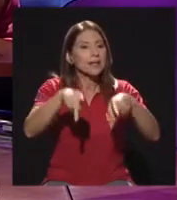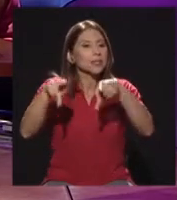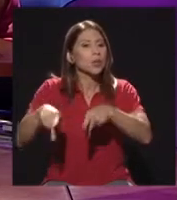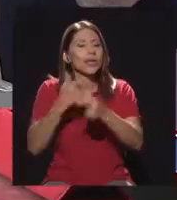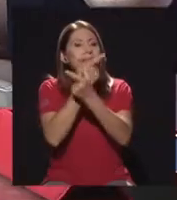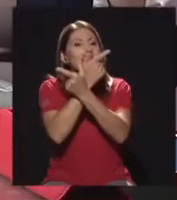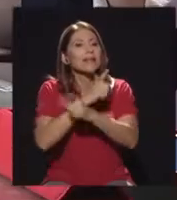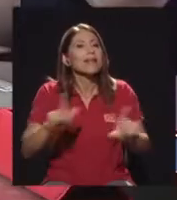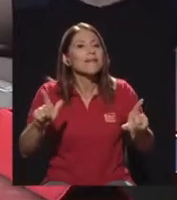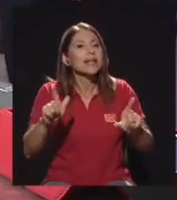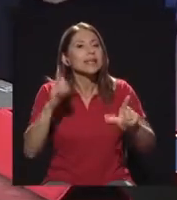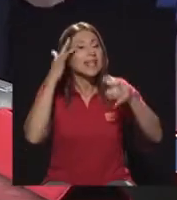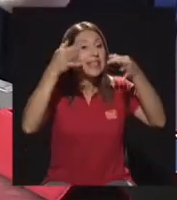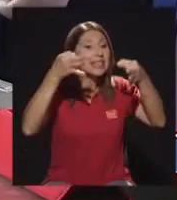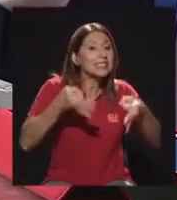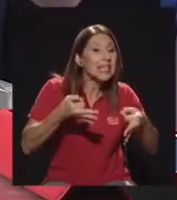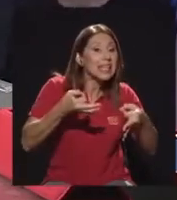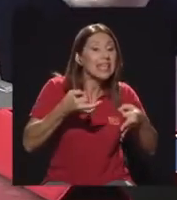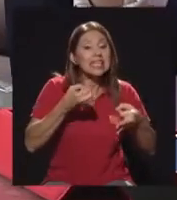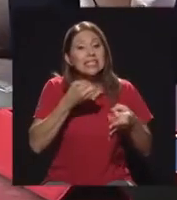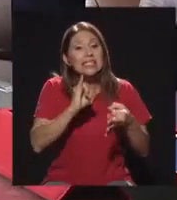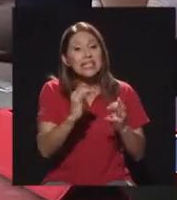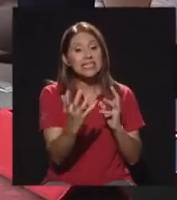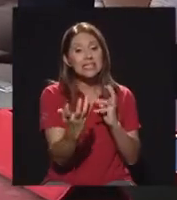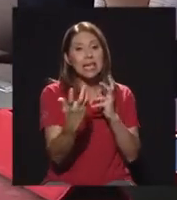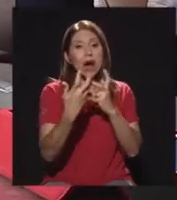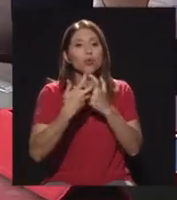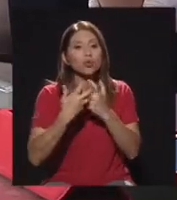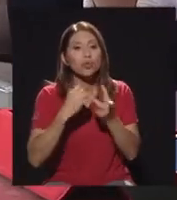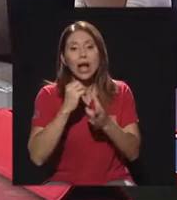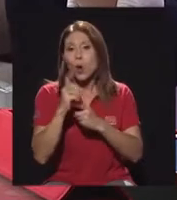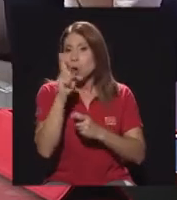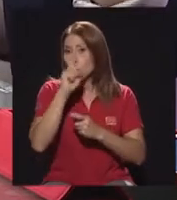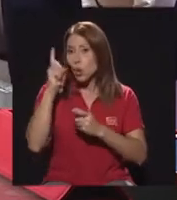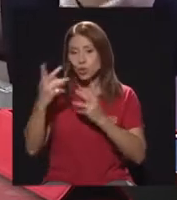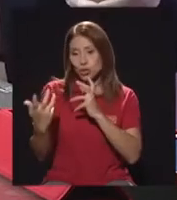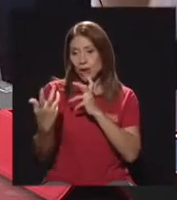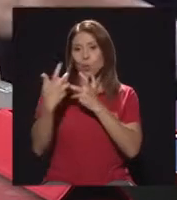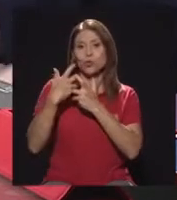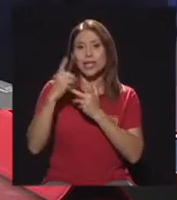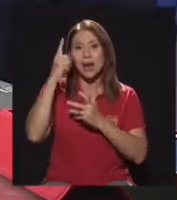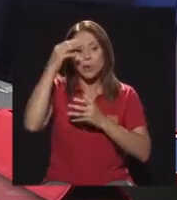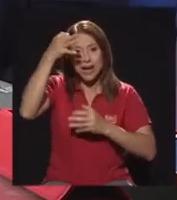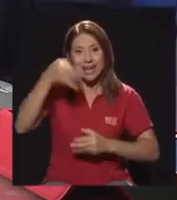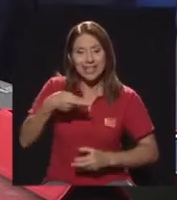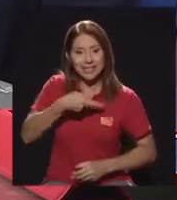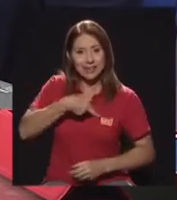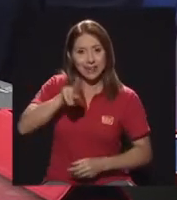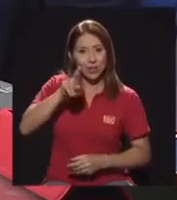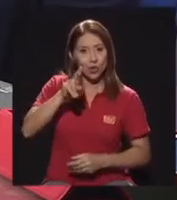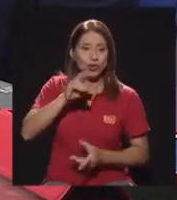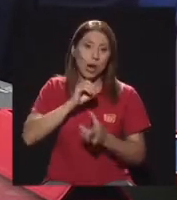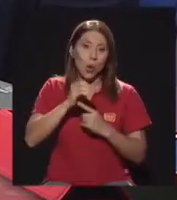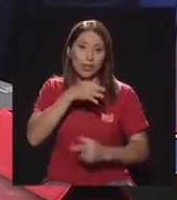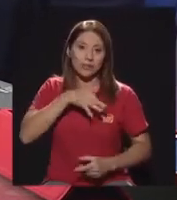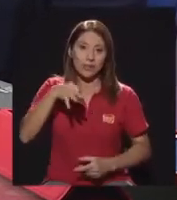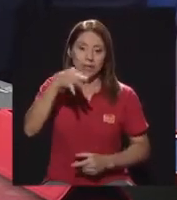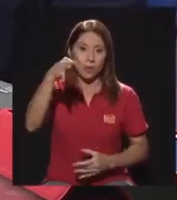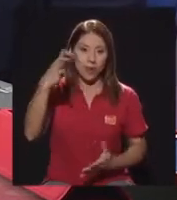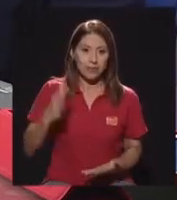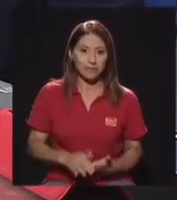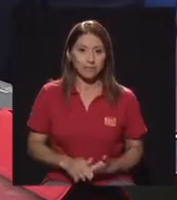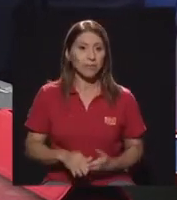deciden si se ajustan o no a una creencia religiosa una creencia espiritual que está